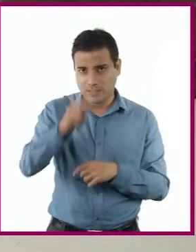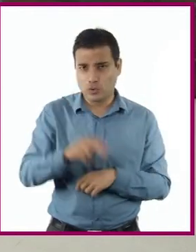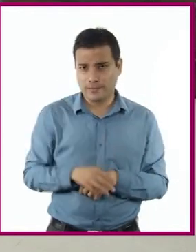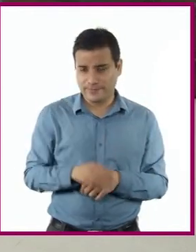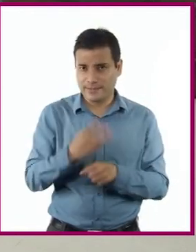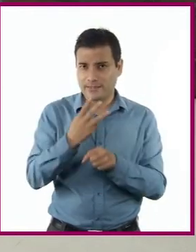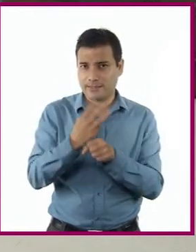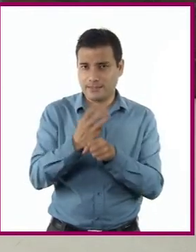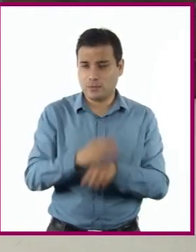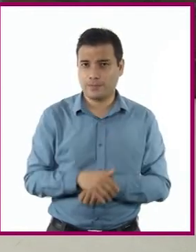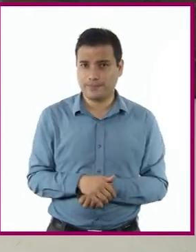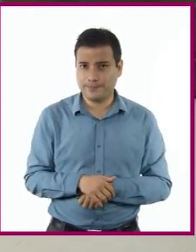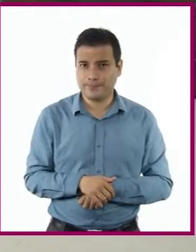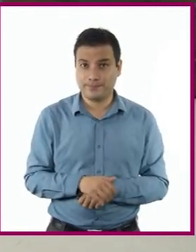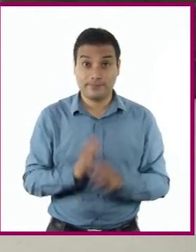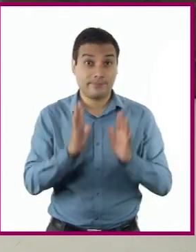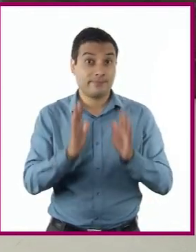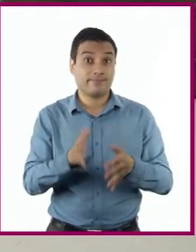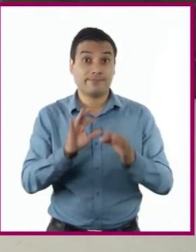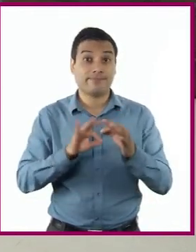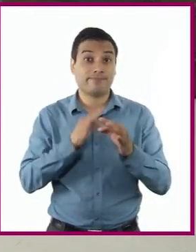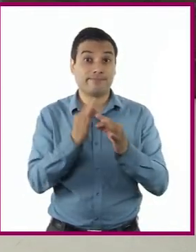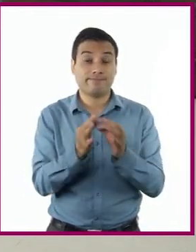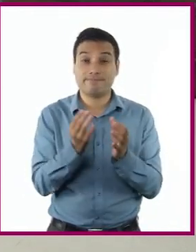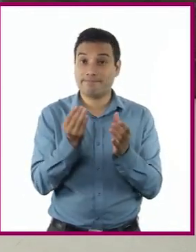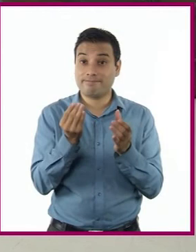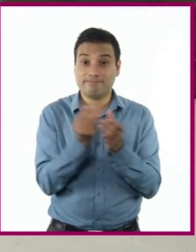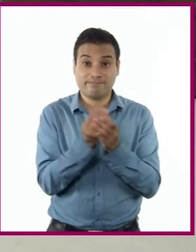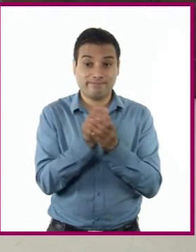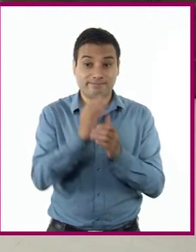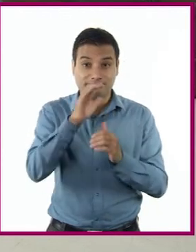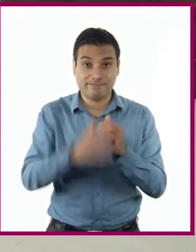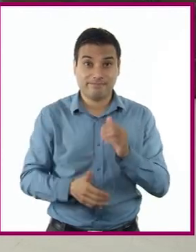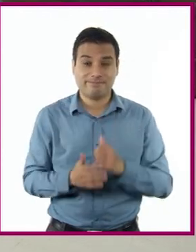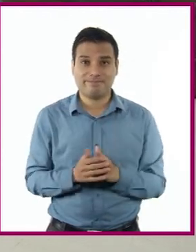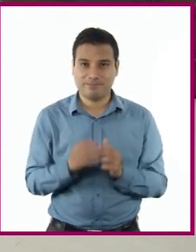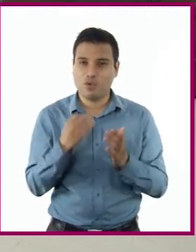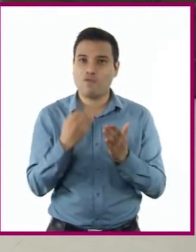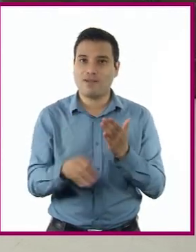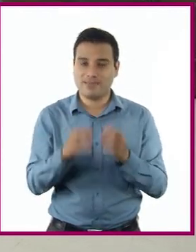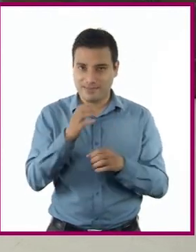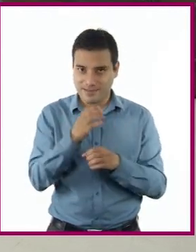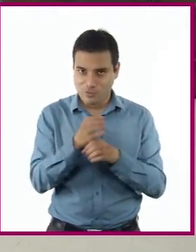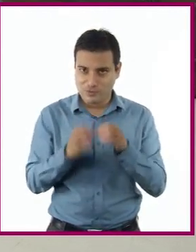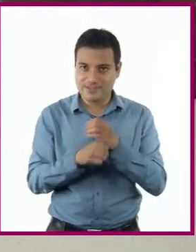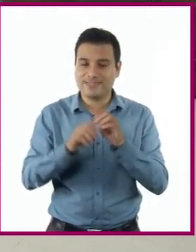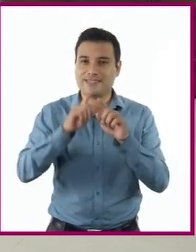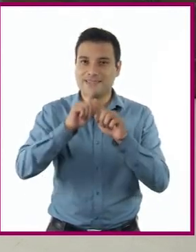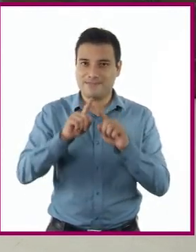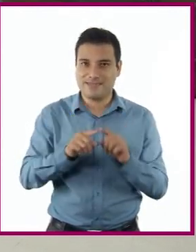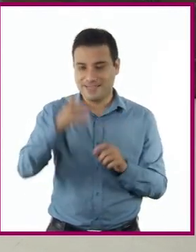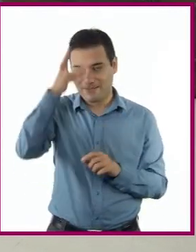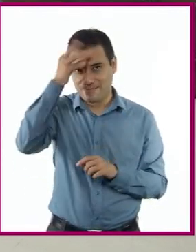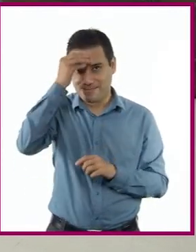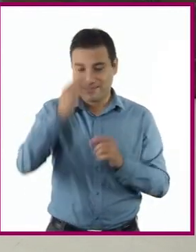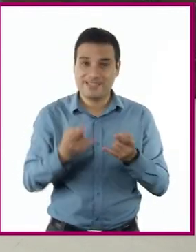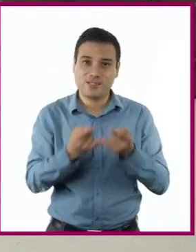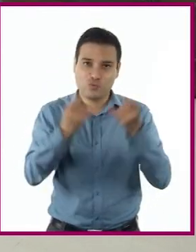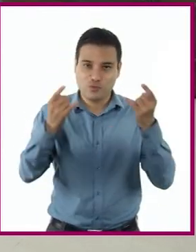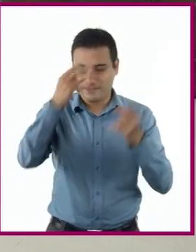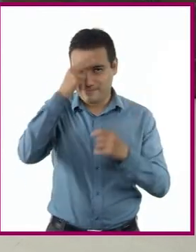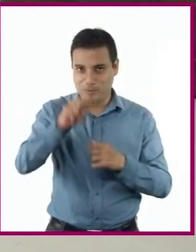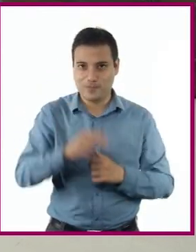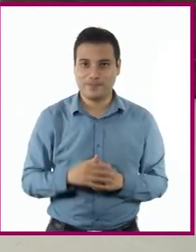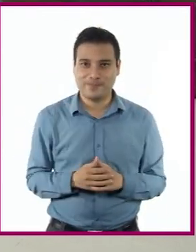tercer grado. Listo, por hoy hemos concluido, pero aún nos queda mucho por conocer y aprender de la historia de nuestro